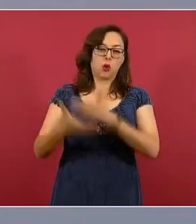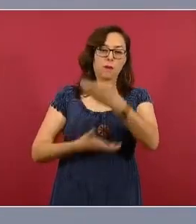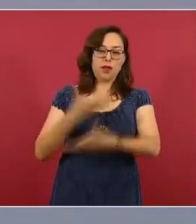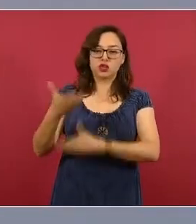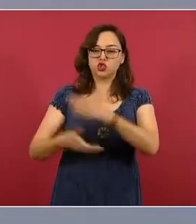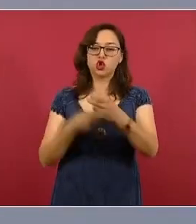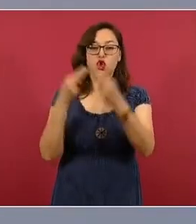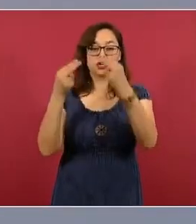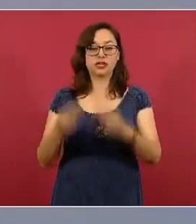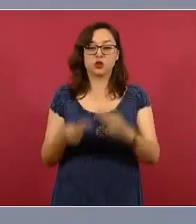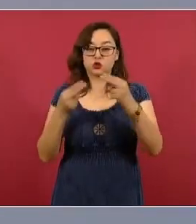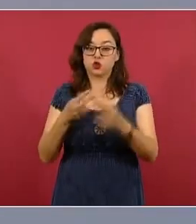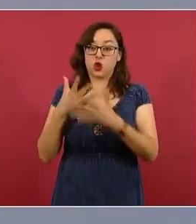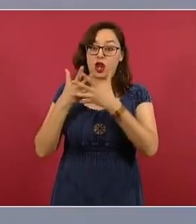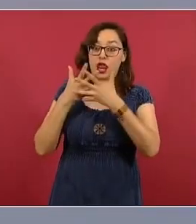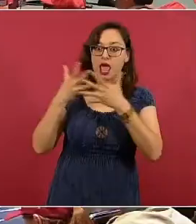comerciales